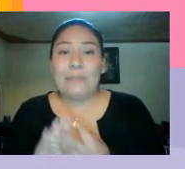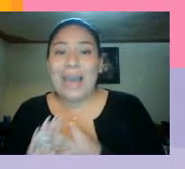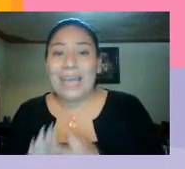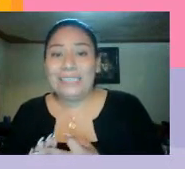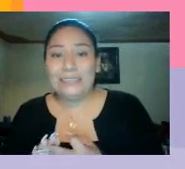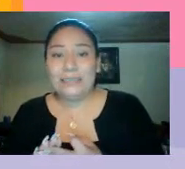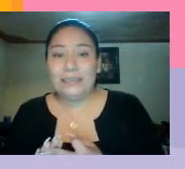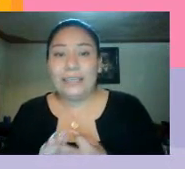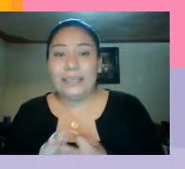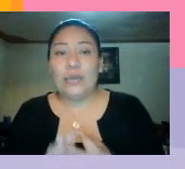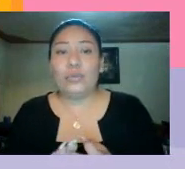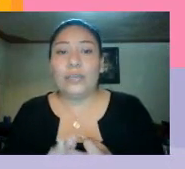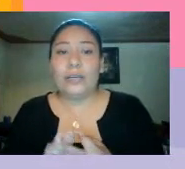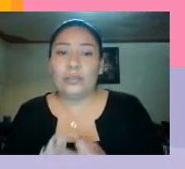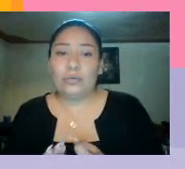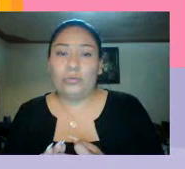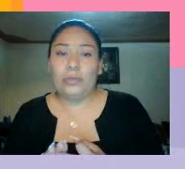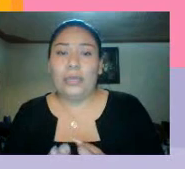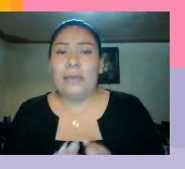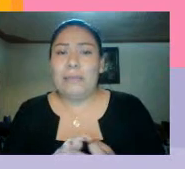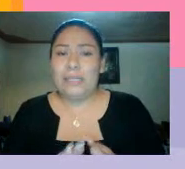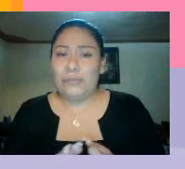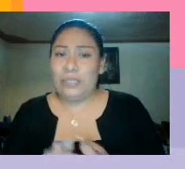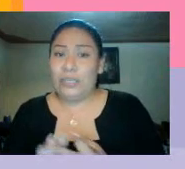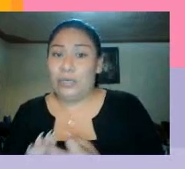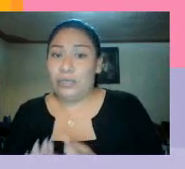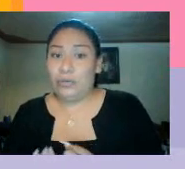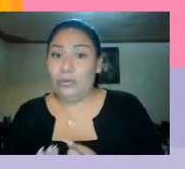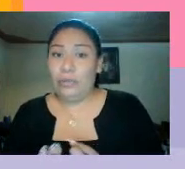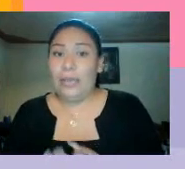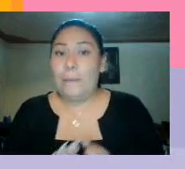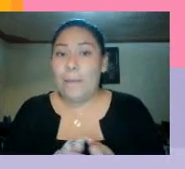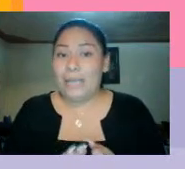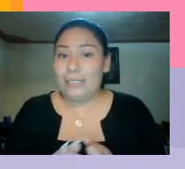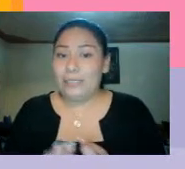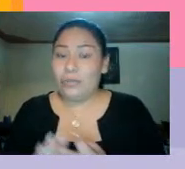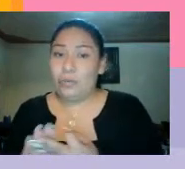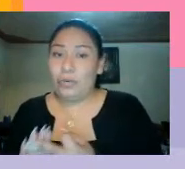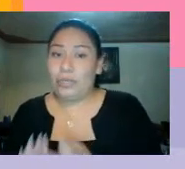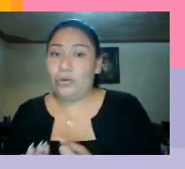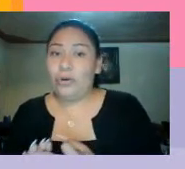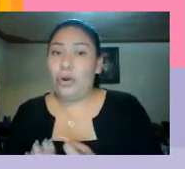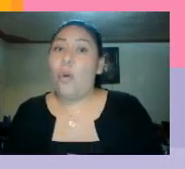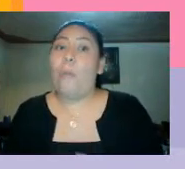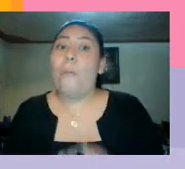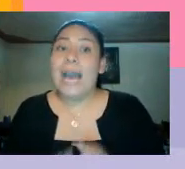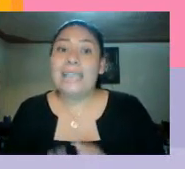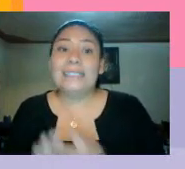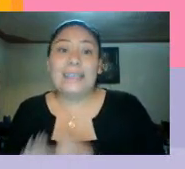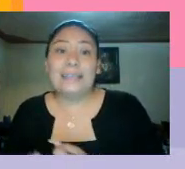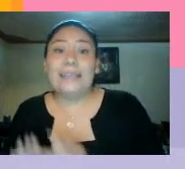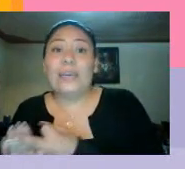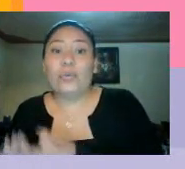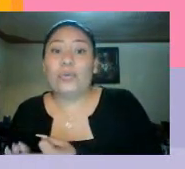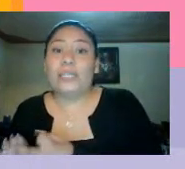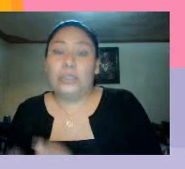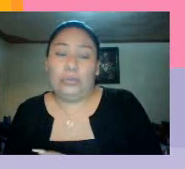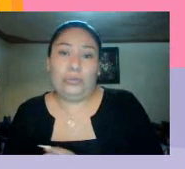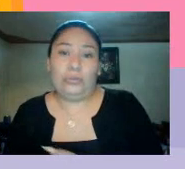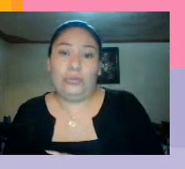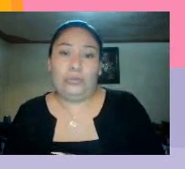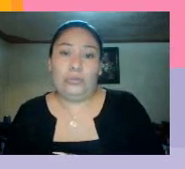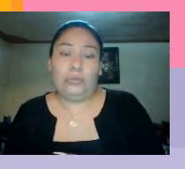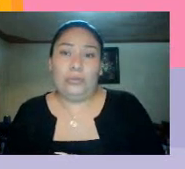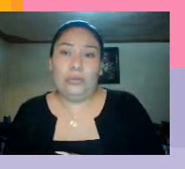elefante es más que un ratón. Más fuerte que un ratón, más listo que un ratón o más grande que un